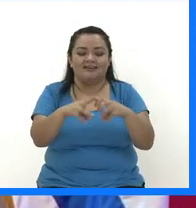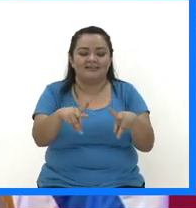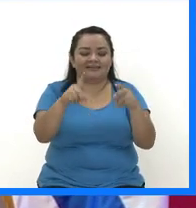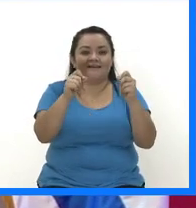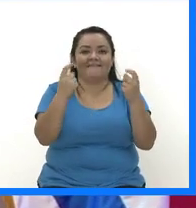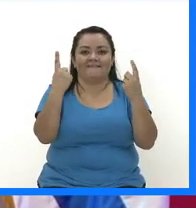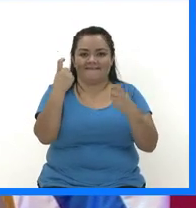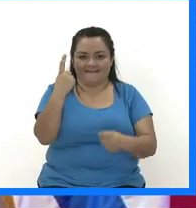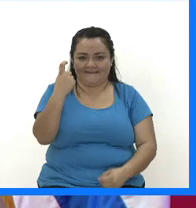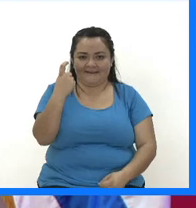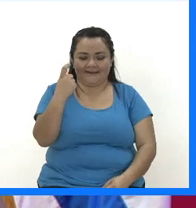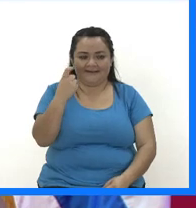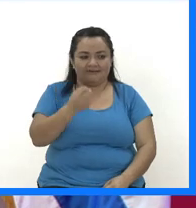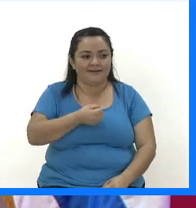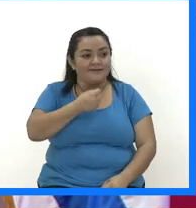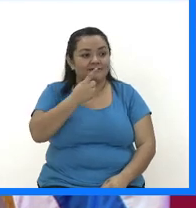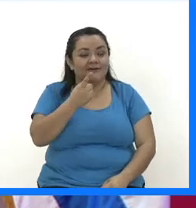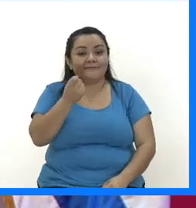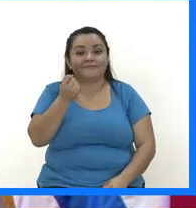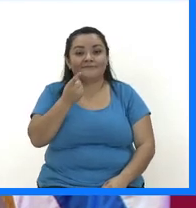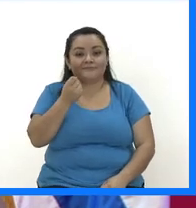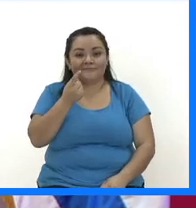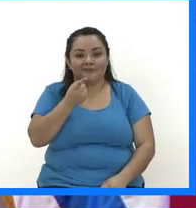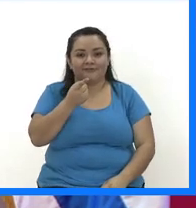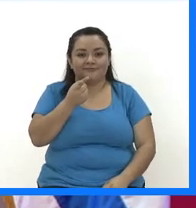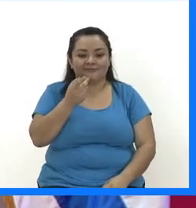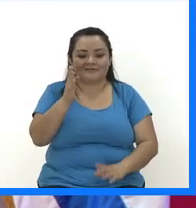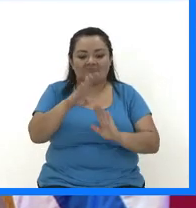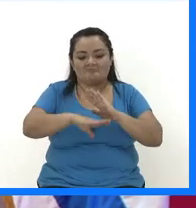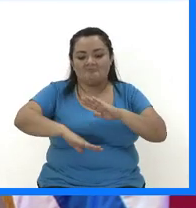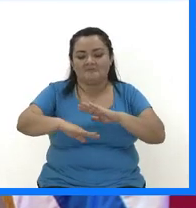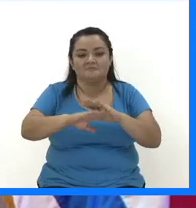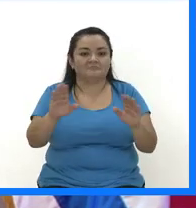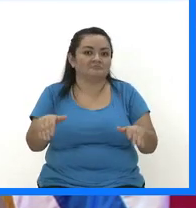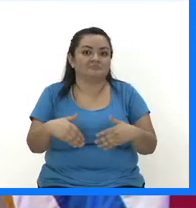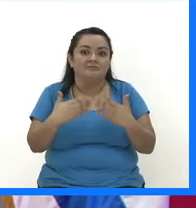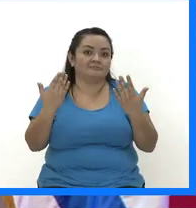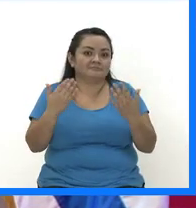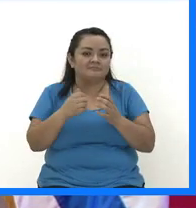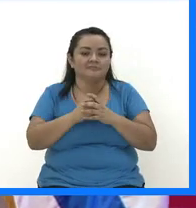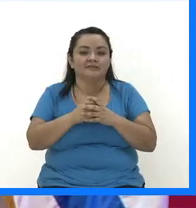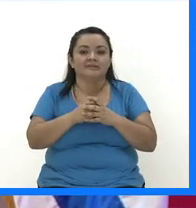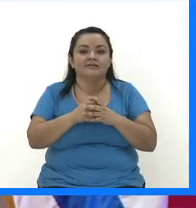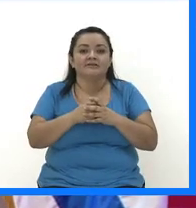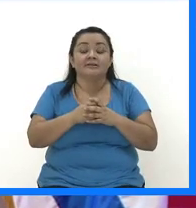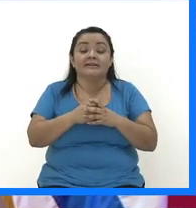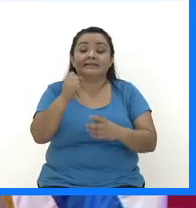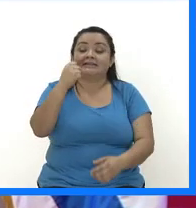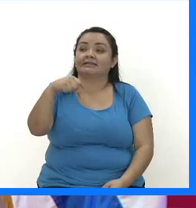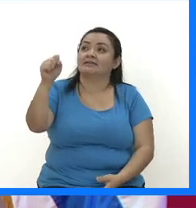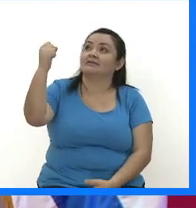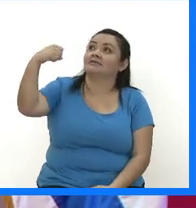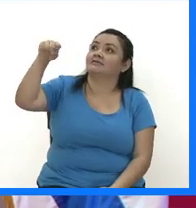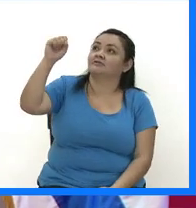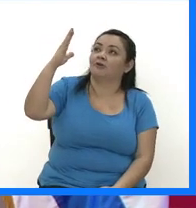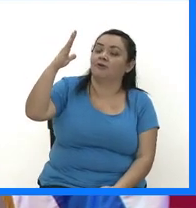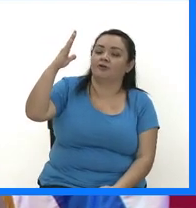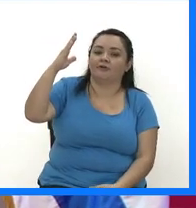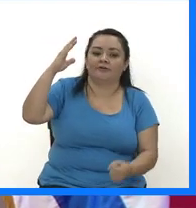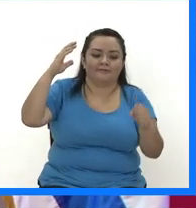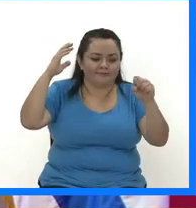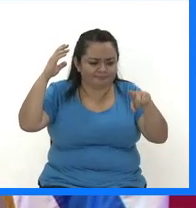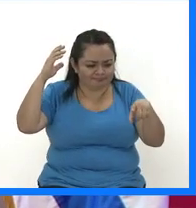y brotó pronto porque no tenía profundidad de tierra pero salido el sol se quemó